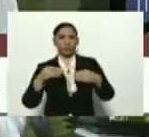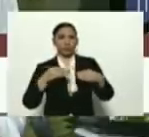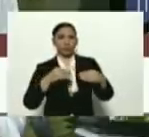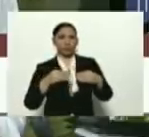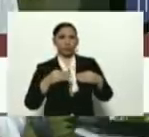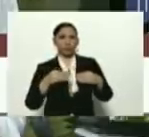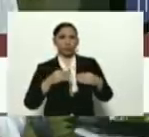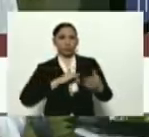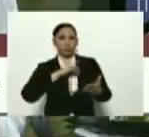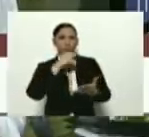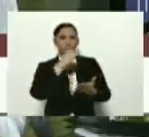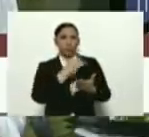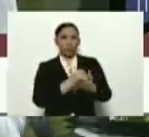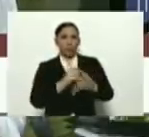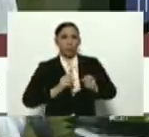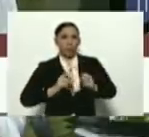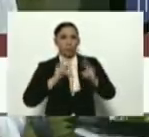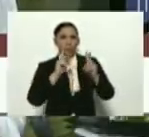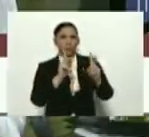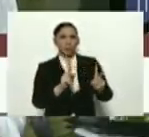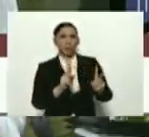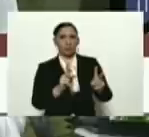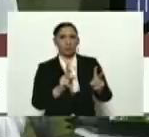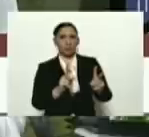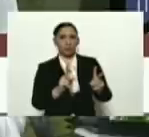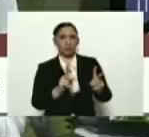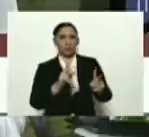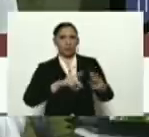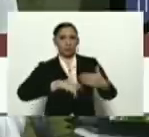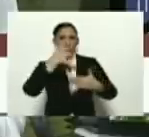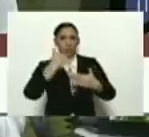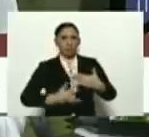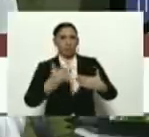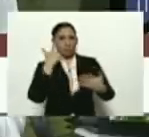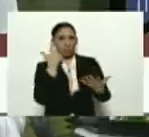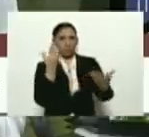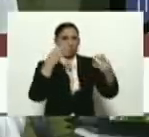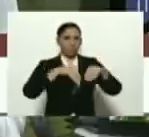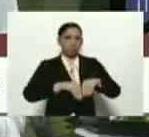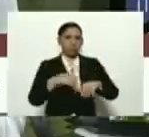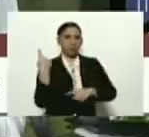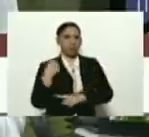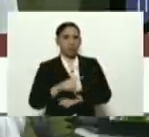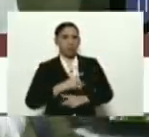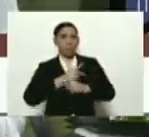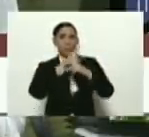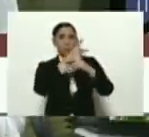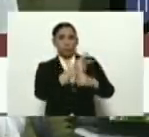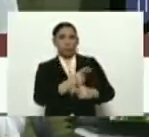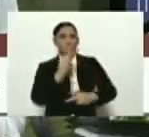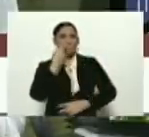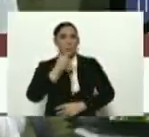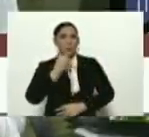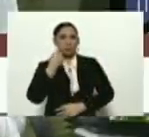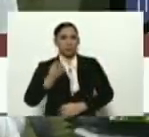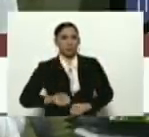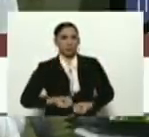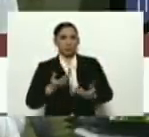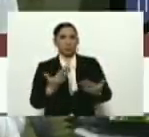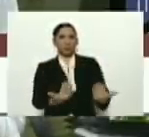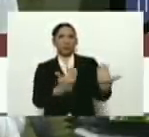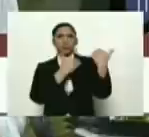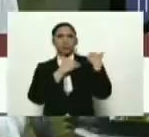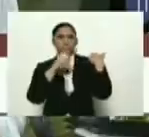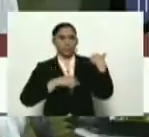en la identificación de oportunidades y proyectos conjuntos. Tenemos la voluntad política para llevarlo a cabo y